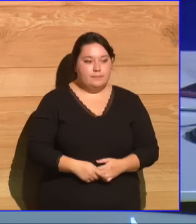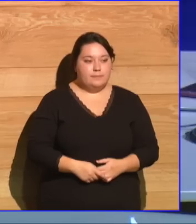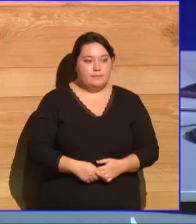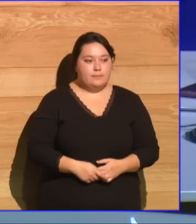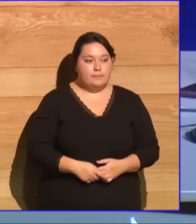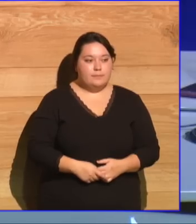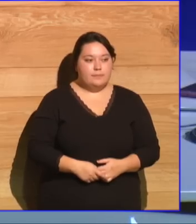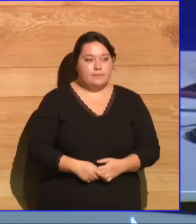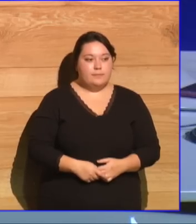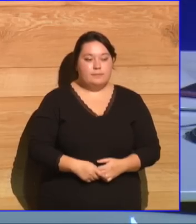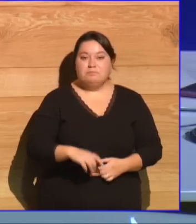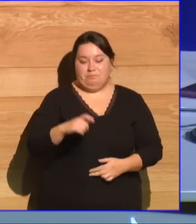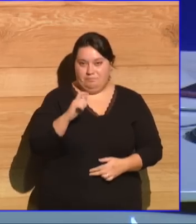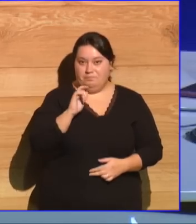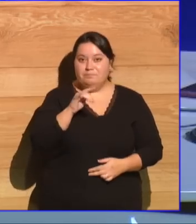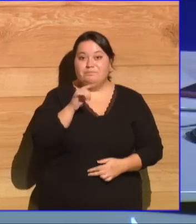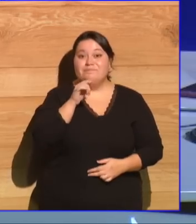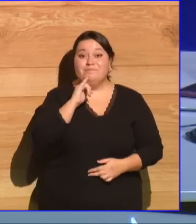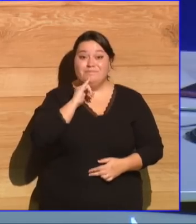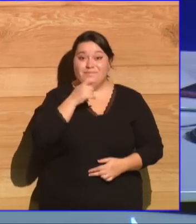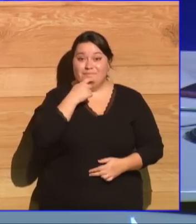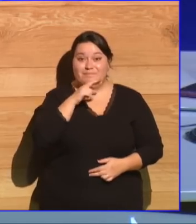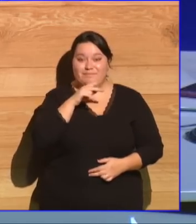Frack in your nose.